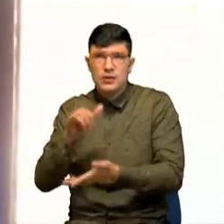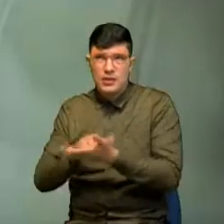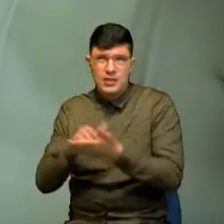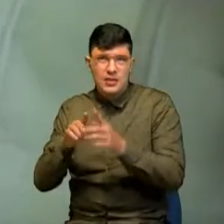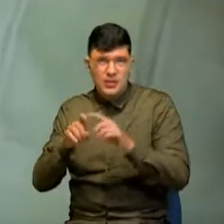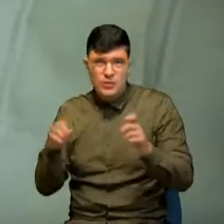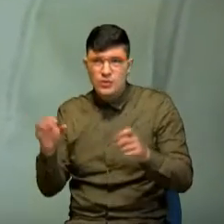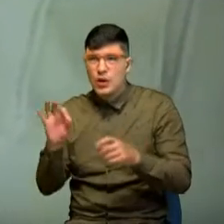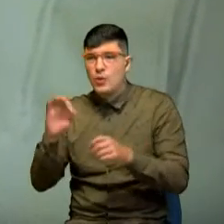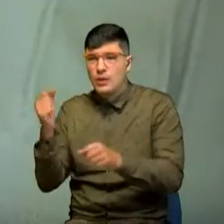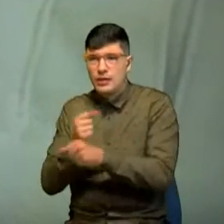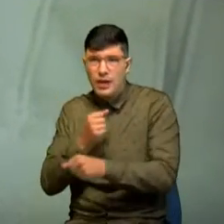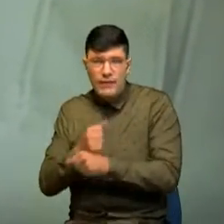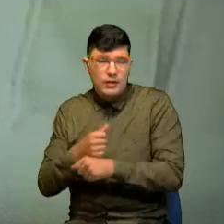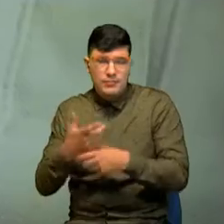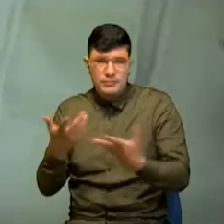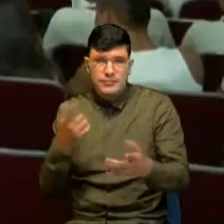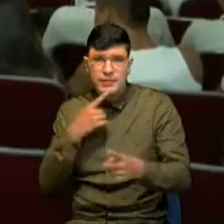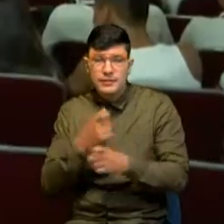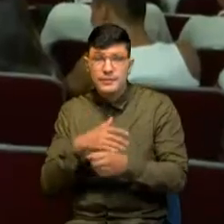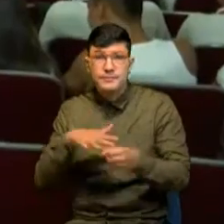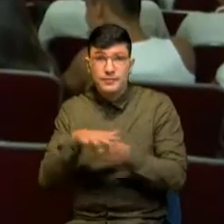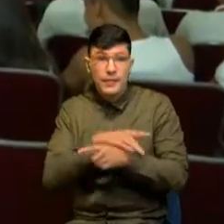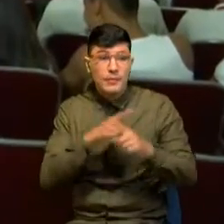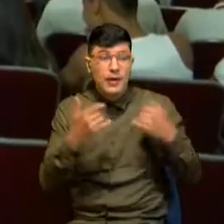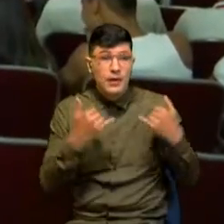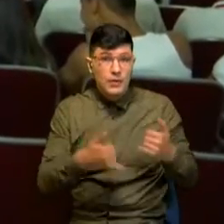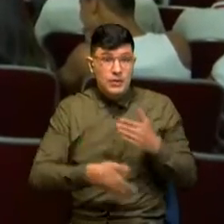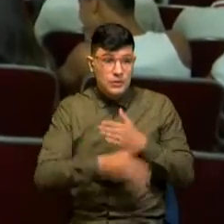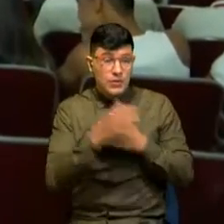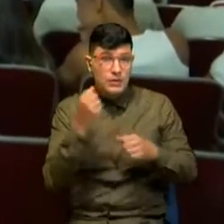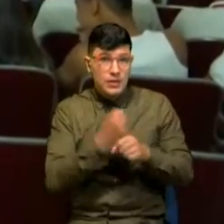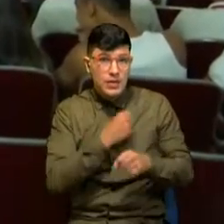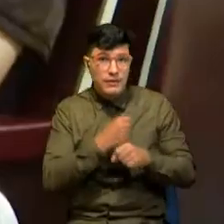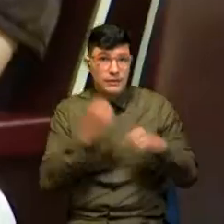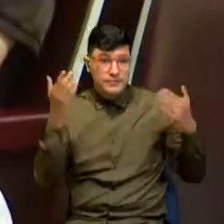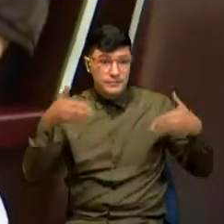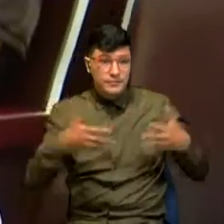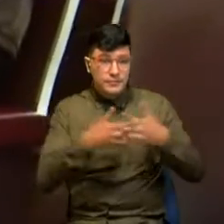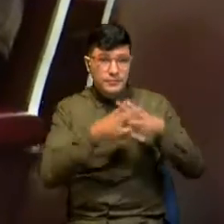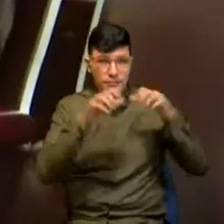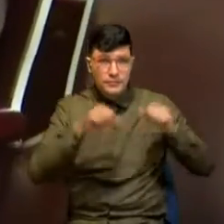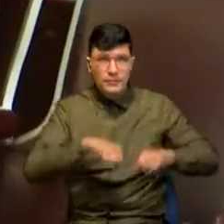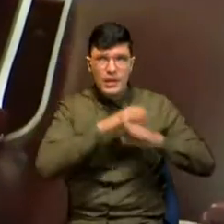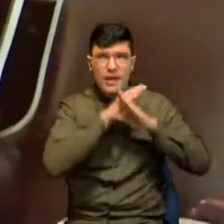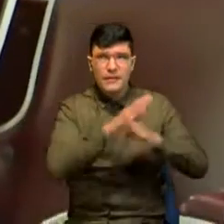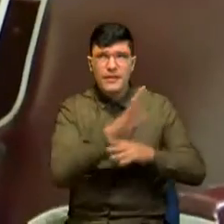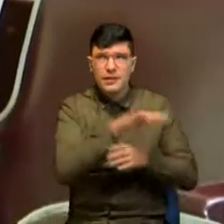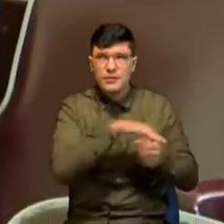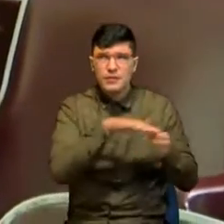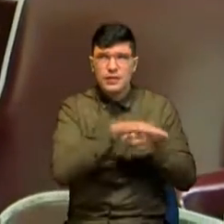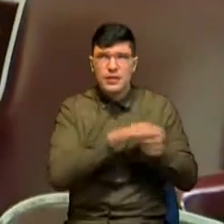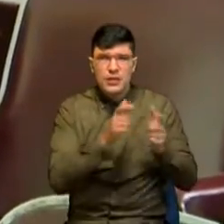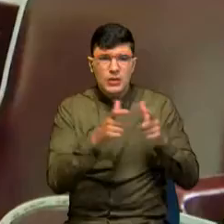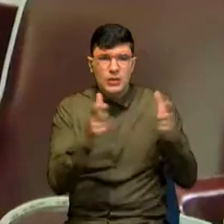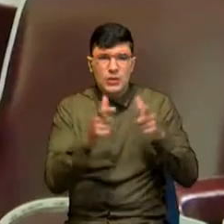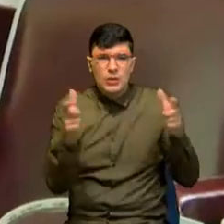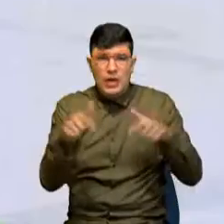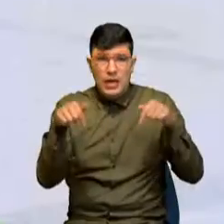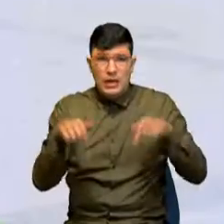desde la administración municipal se continuará con el trabajo de articulación para contrarrestar este fenómeno que ha aumentado con la crisis